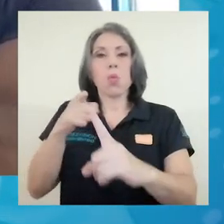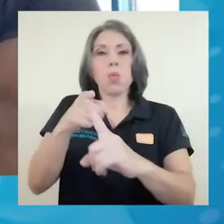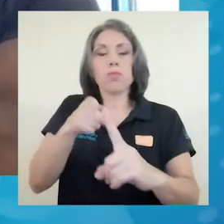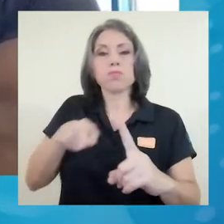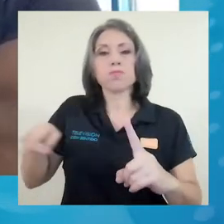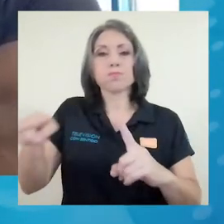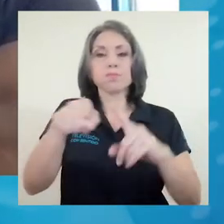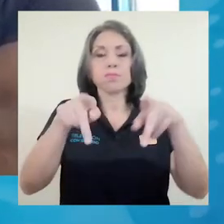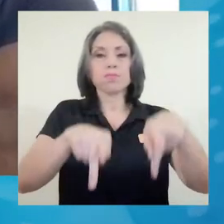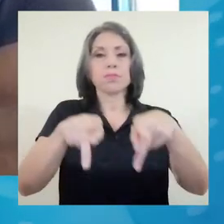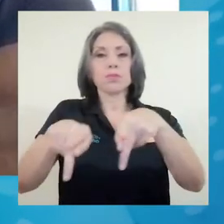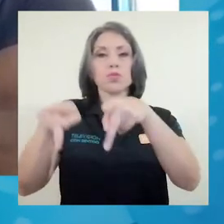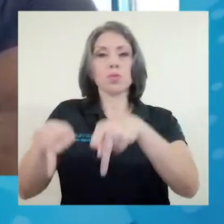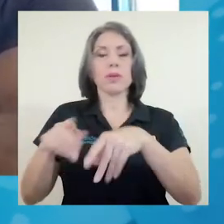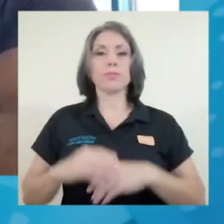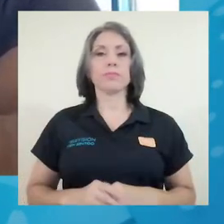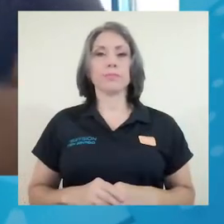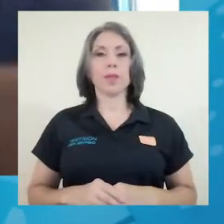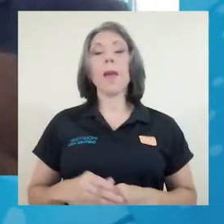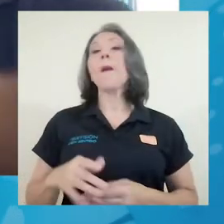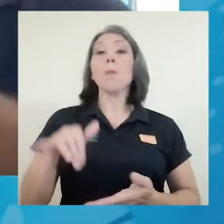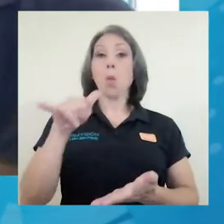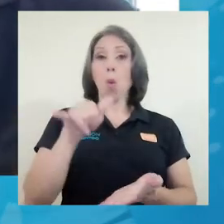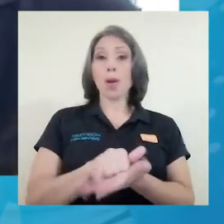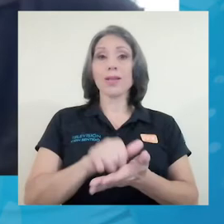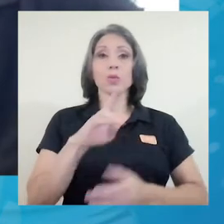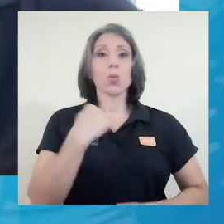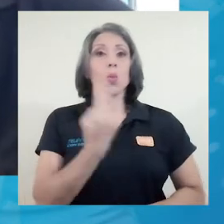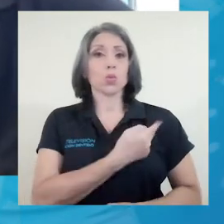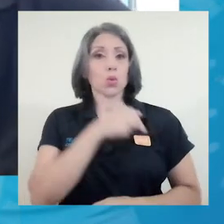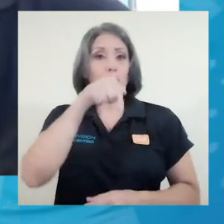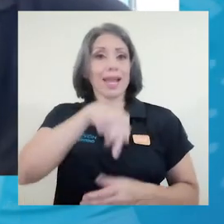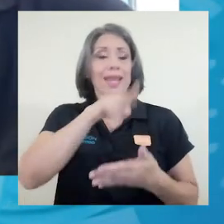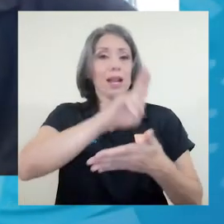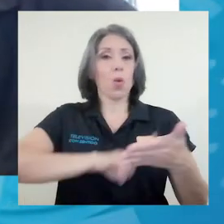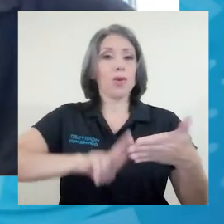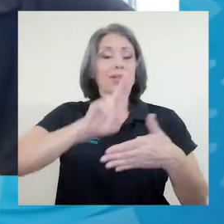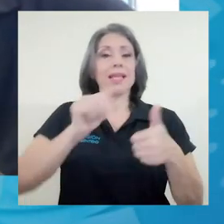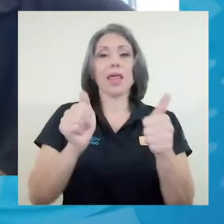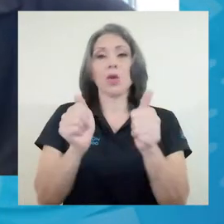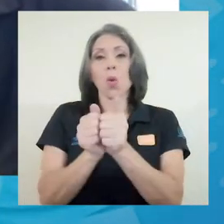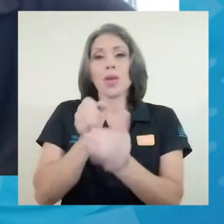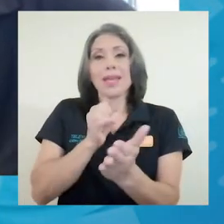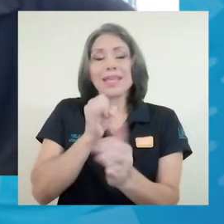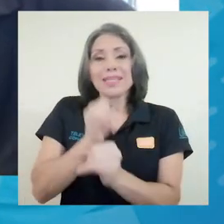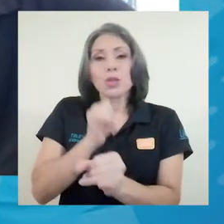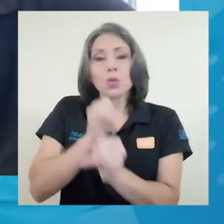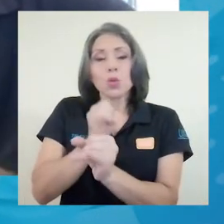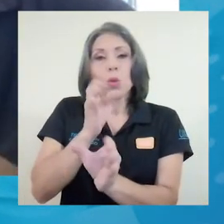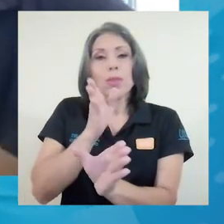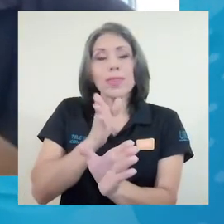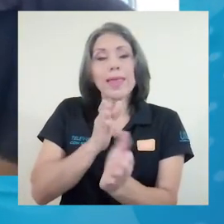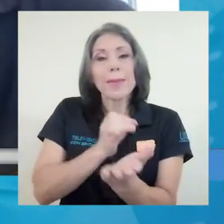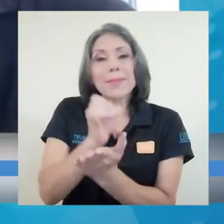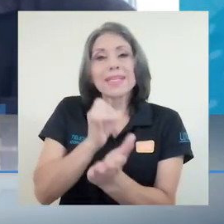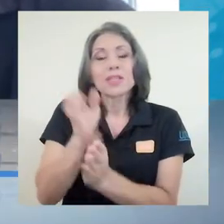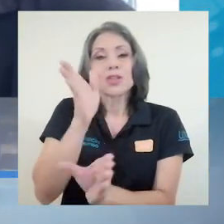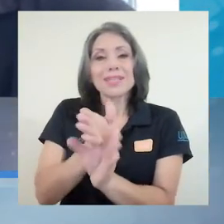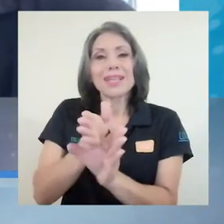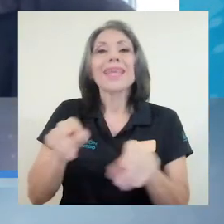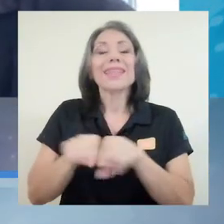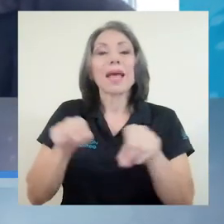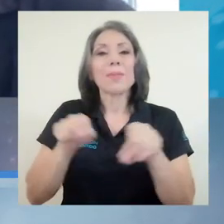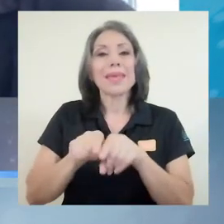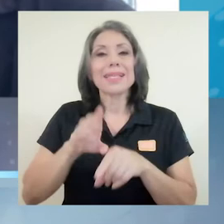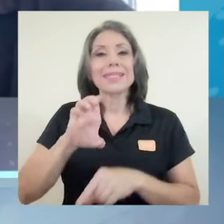en la universidad en conjunto con el instituto de investigaciones psicológicas y el 6 bcm varios investigadores